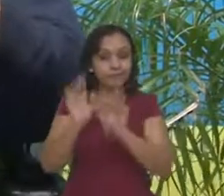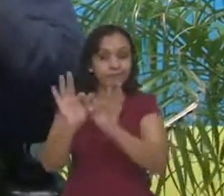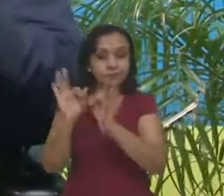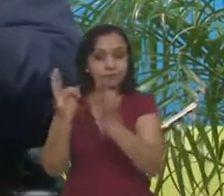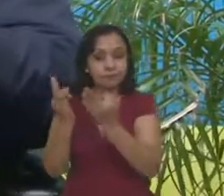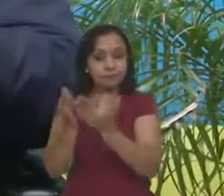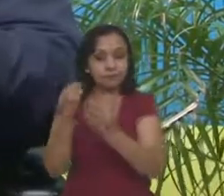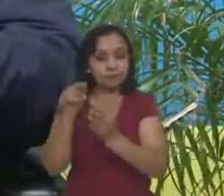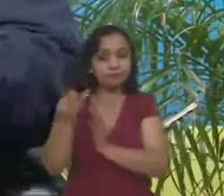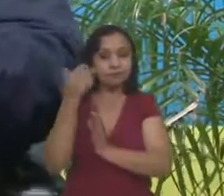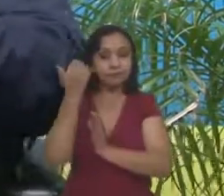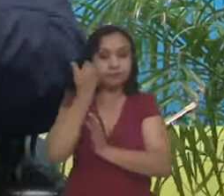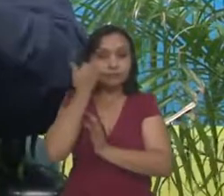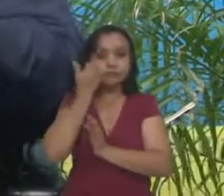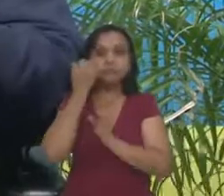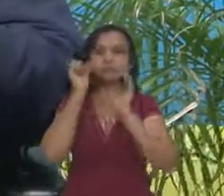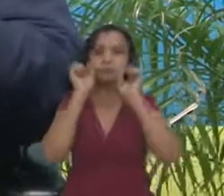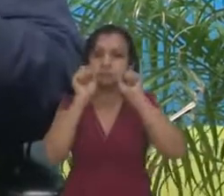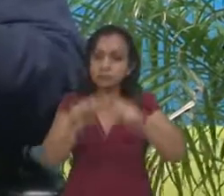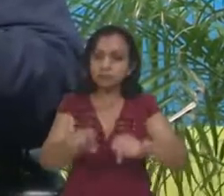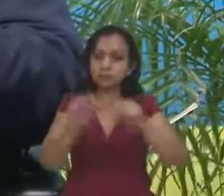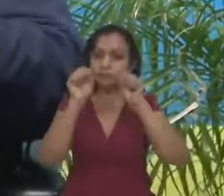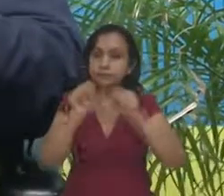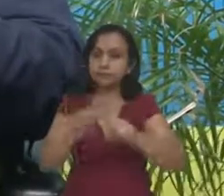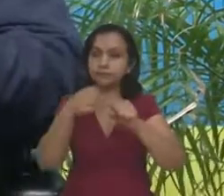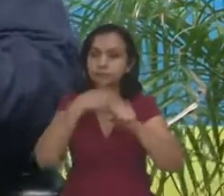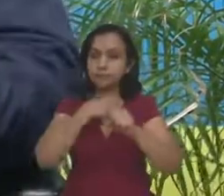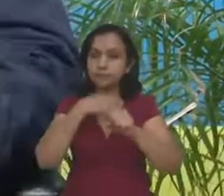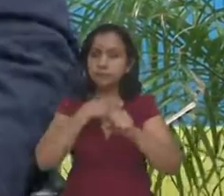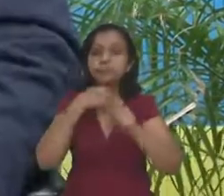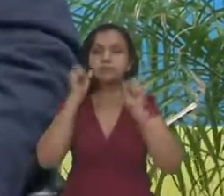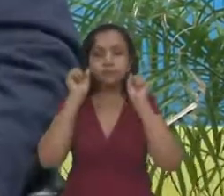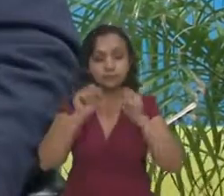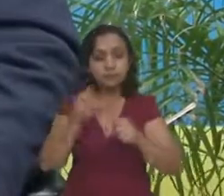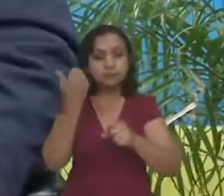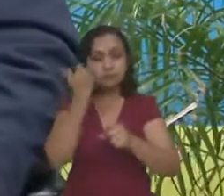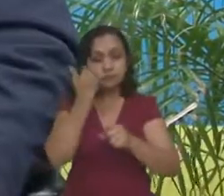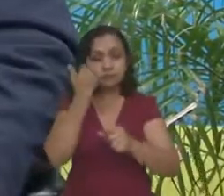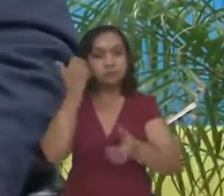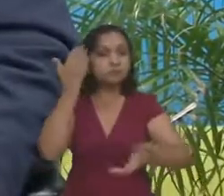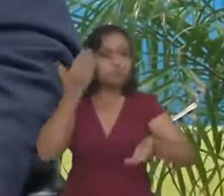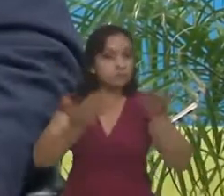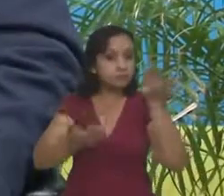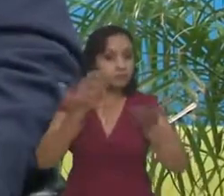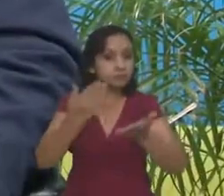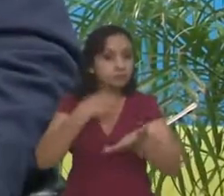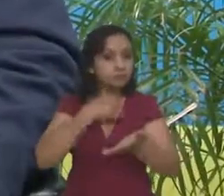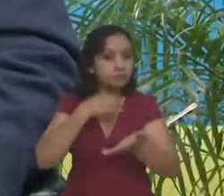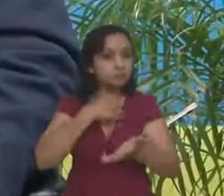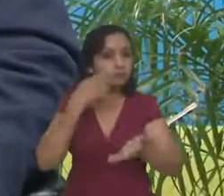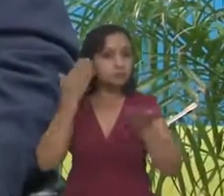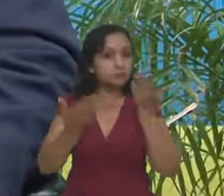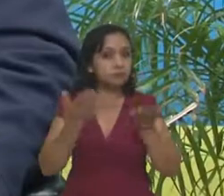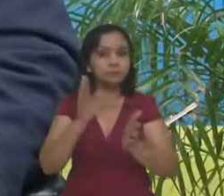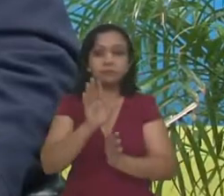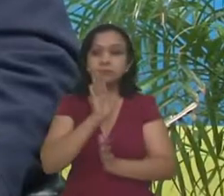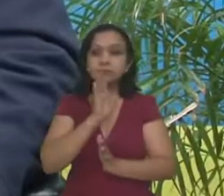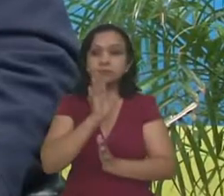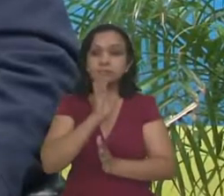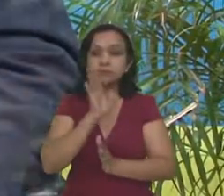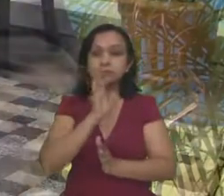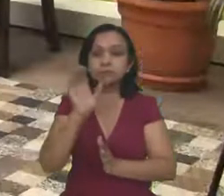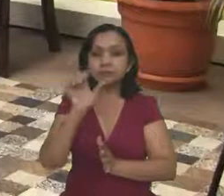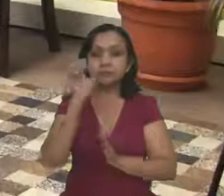te le dé, pero podemos estar nosotros expuestos a que nos dé. Ahora, hablemos de otra cosa